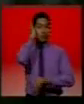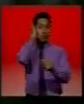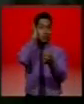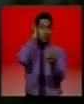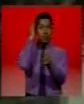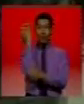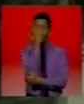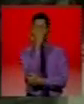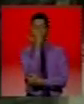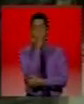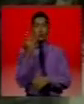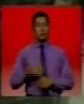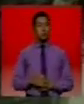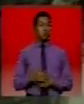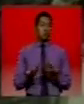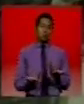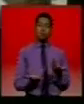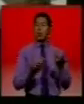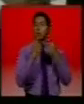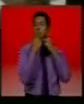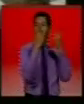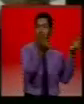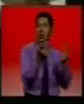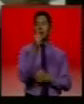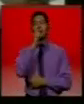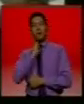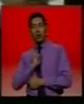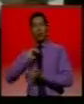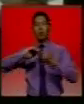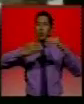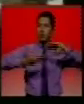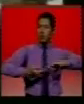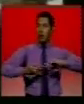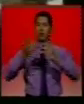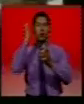radioeléctrico entre concesionarios de medios privados y comunitarios,